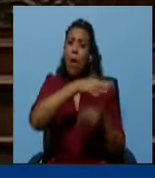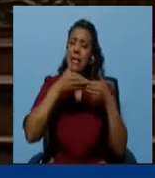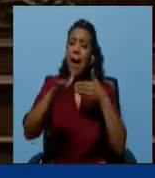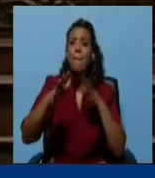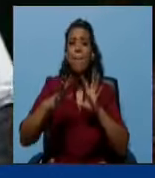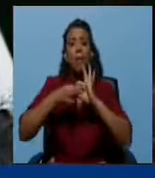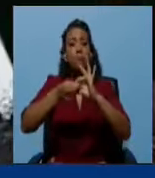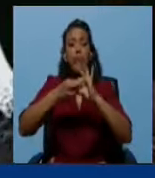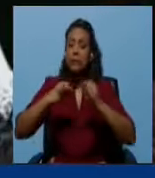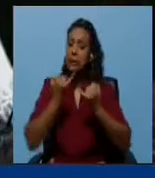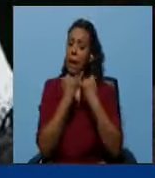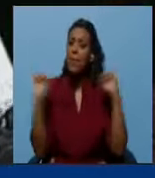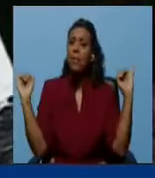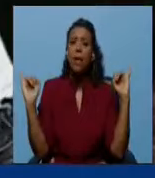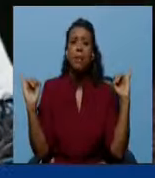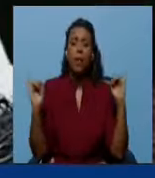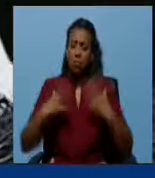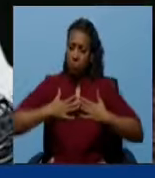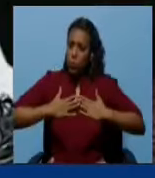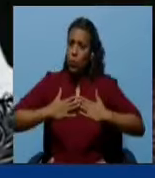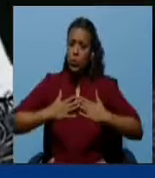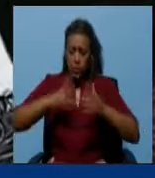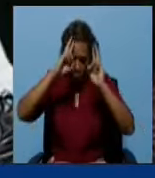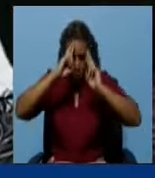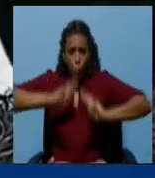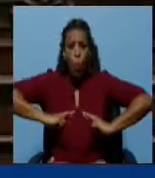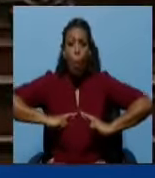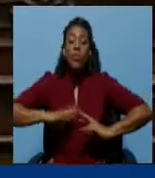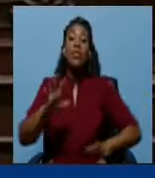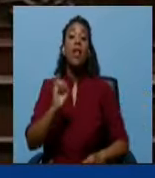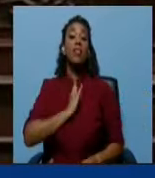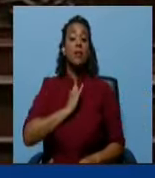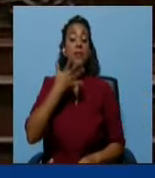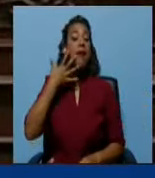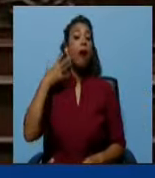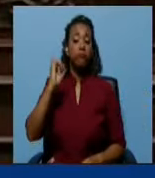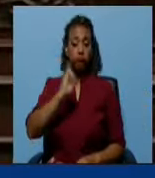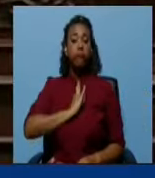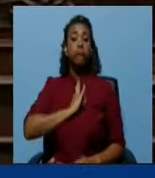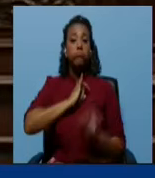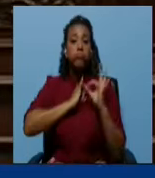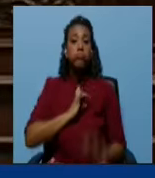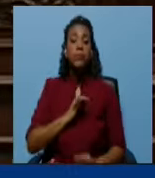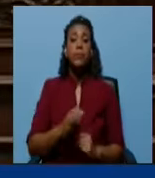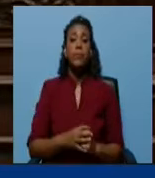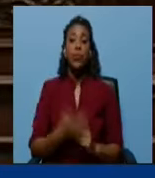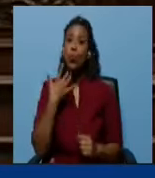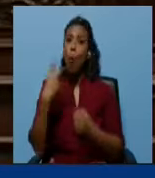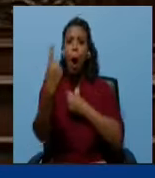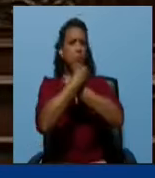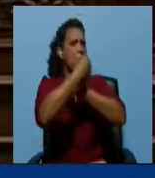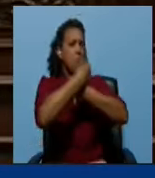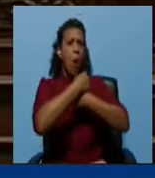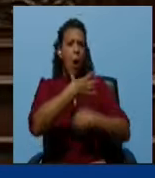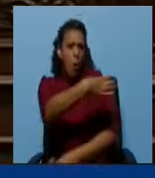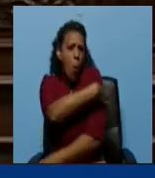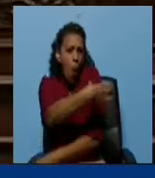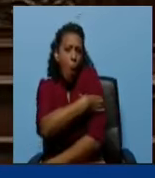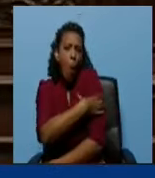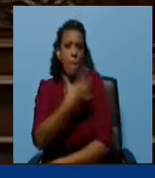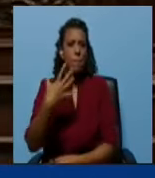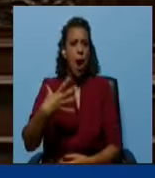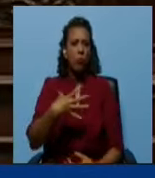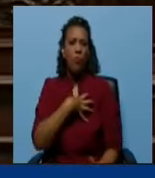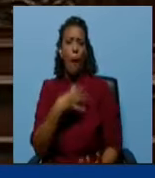patria, de la independencia, del decoro, del honor y la dignidad nacional. No han podido esos apellidos